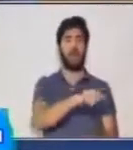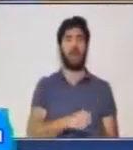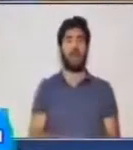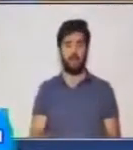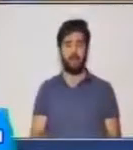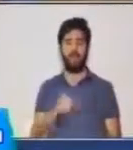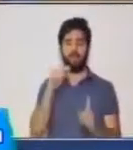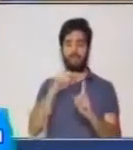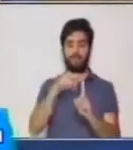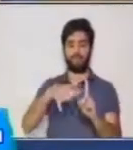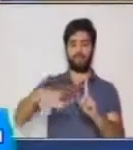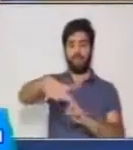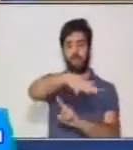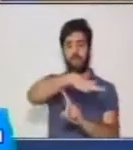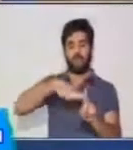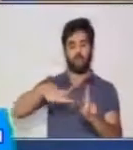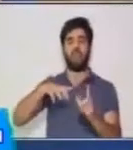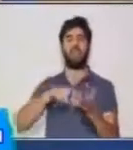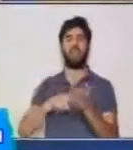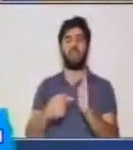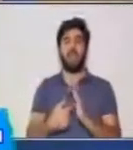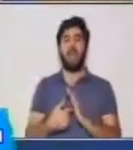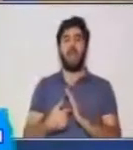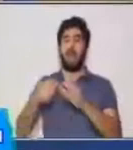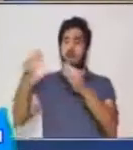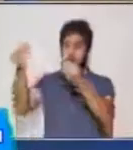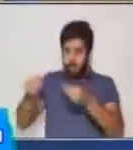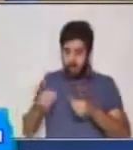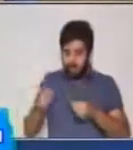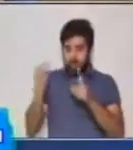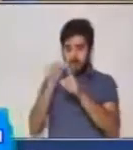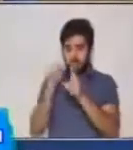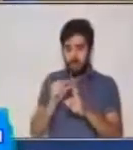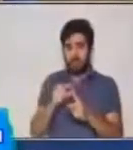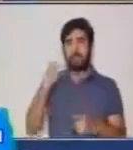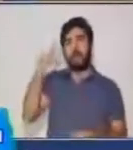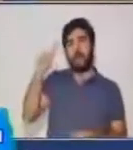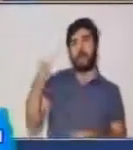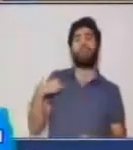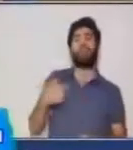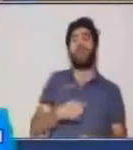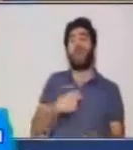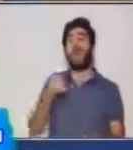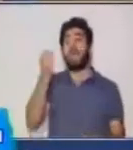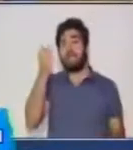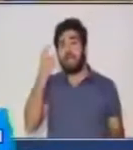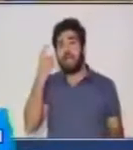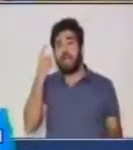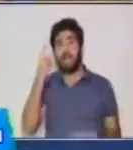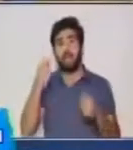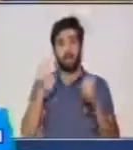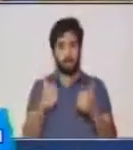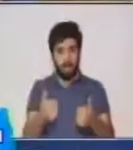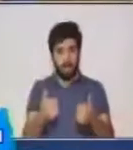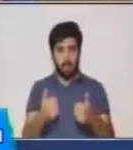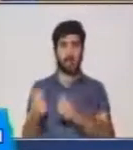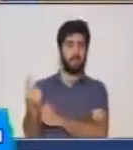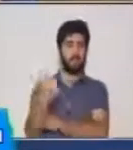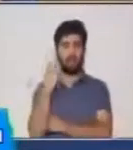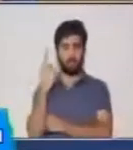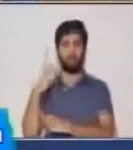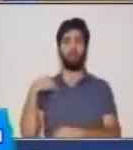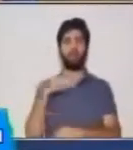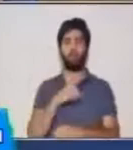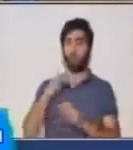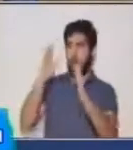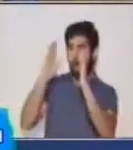contexto? Son todas las demás palabras que nos van a facilitar la comprensión del mensaje. Por ejemplo, tienes que prestar principal atención